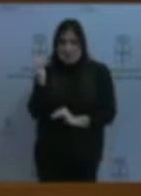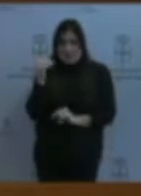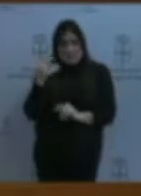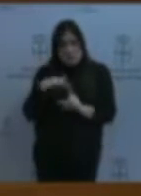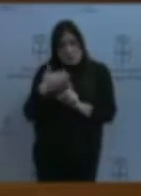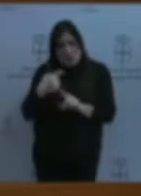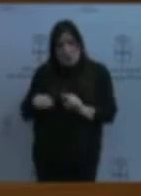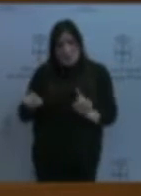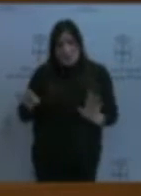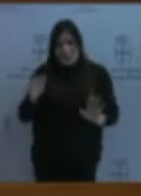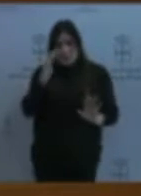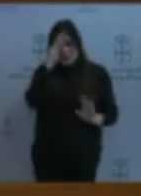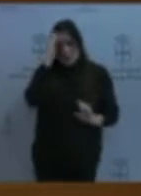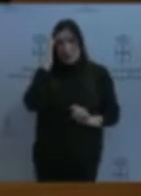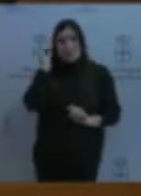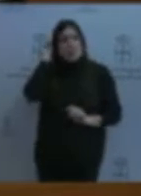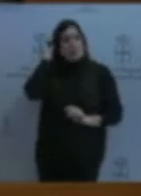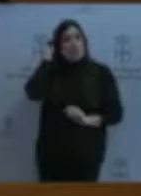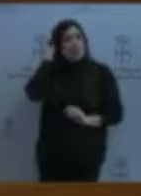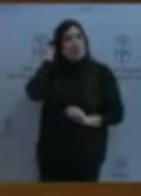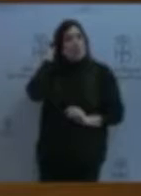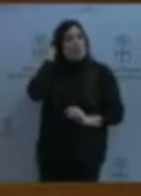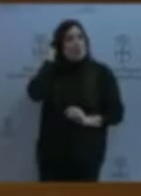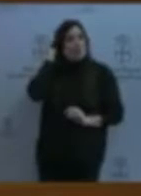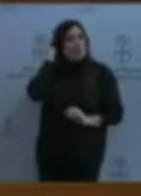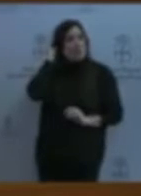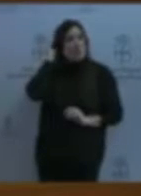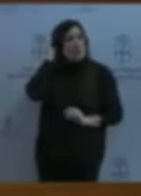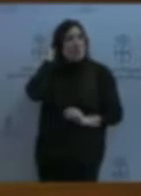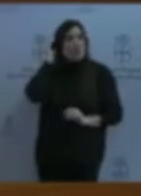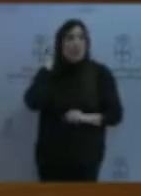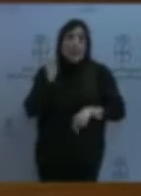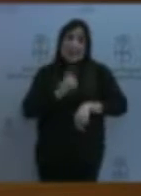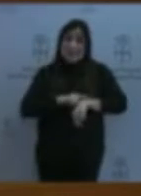Y la verdad es que, simultáneamente, creo que es prudente, hemos